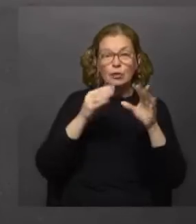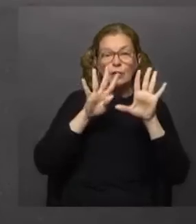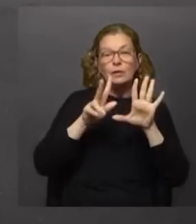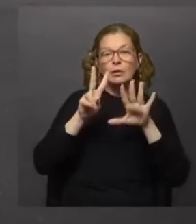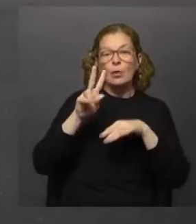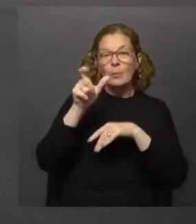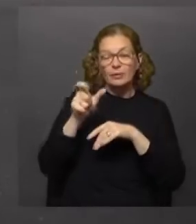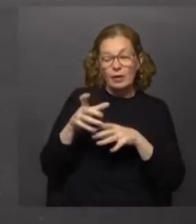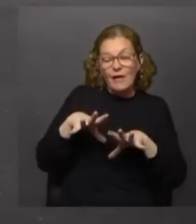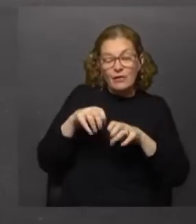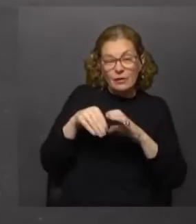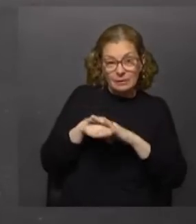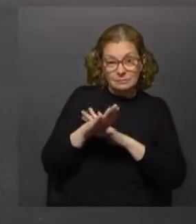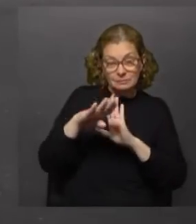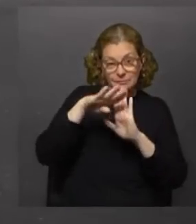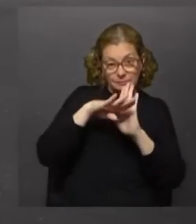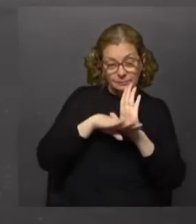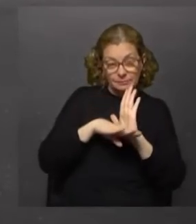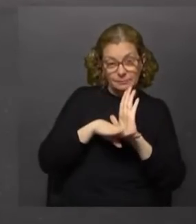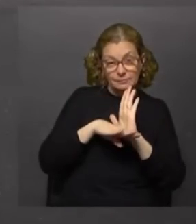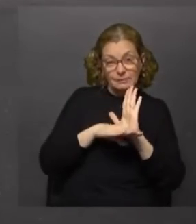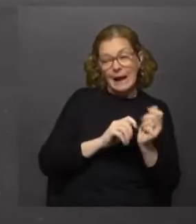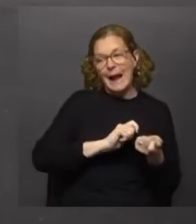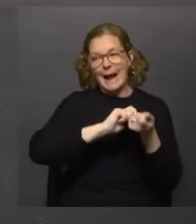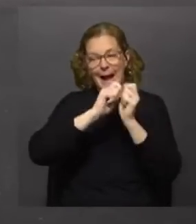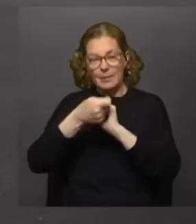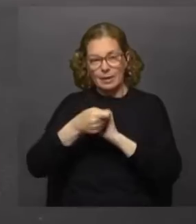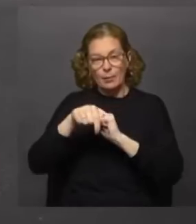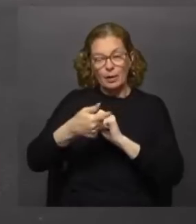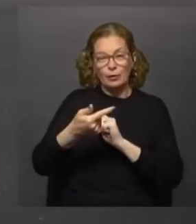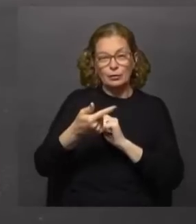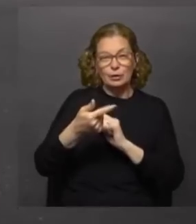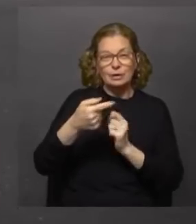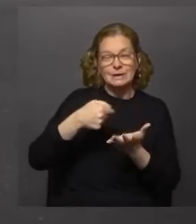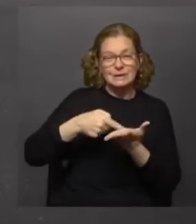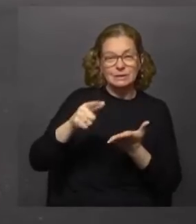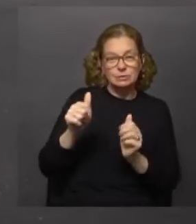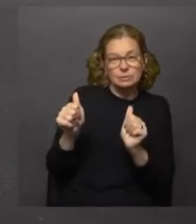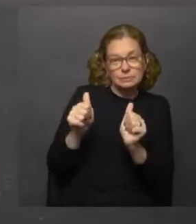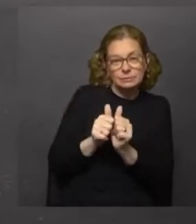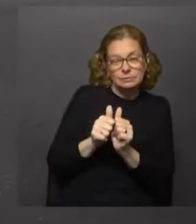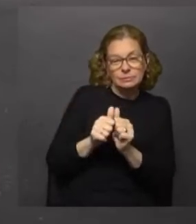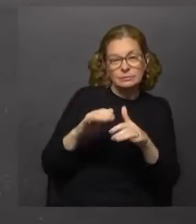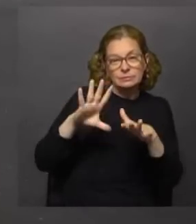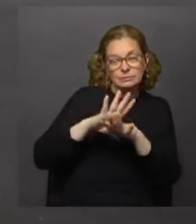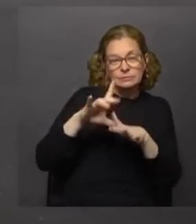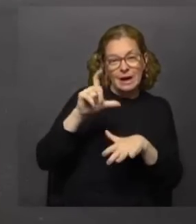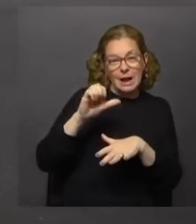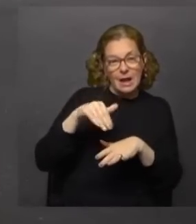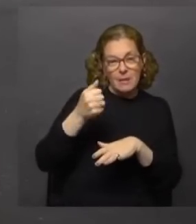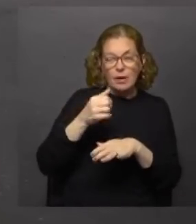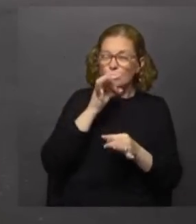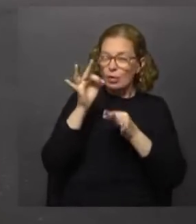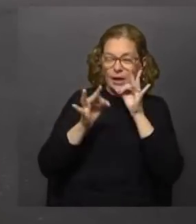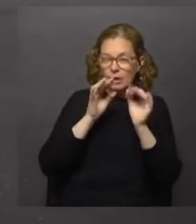que habitaban por el programa de mides fueron realojadas en otros centros está aquí presente el ministro Martín lema uno ha dado